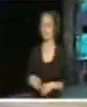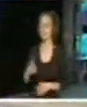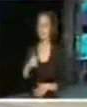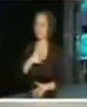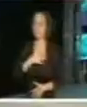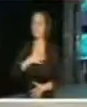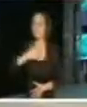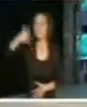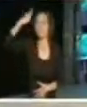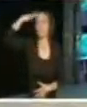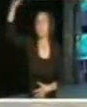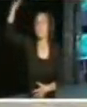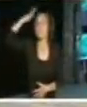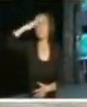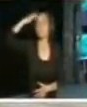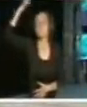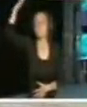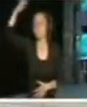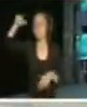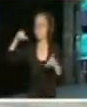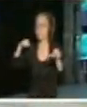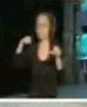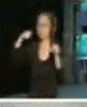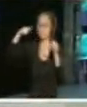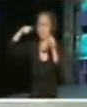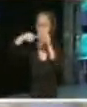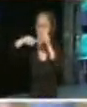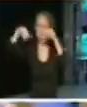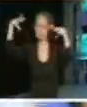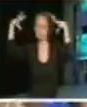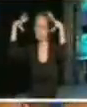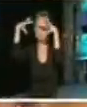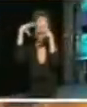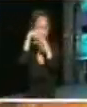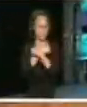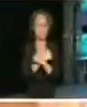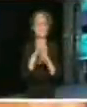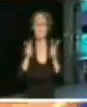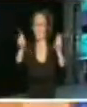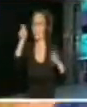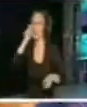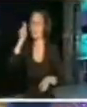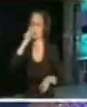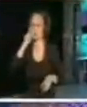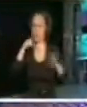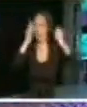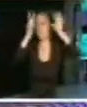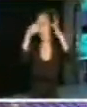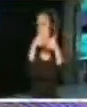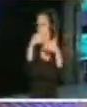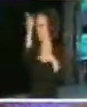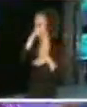Ilusiones he tenido con el turismo. Se ven millones de turistas